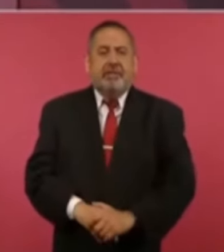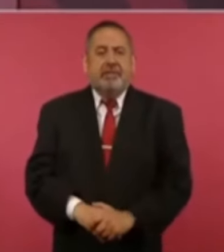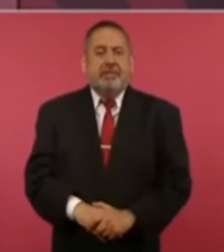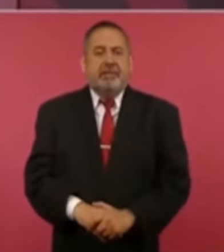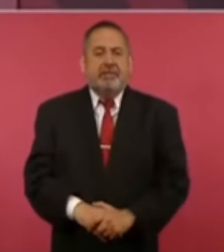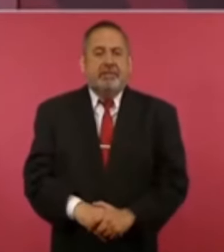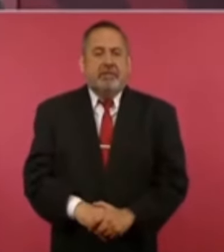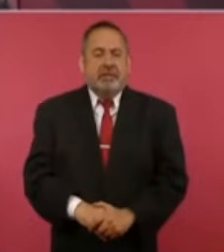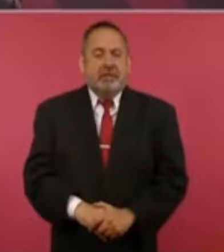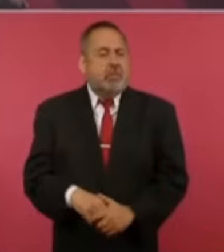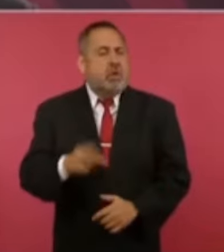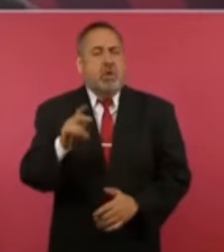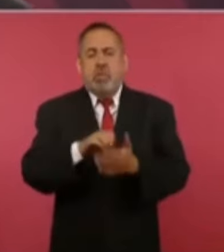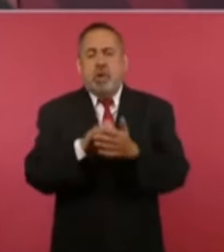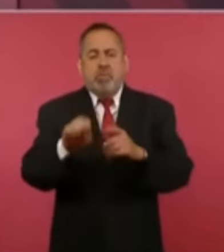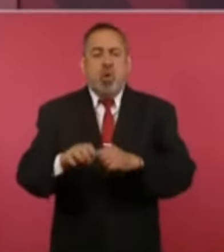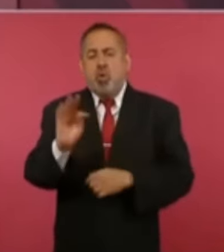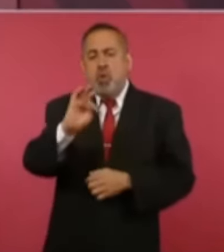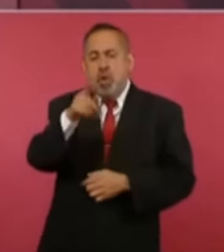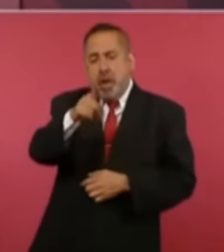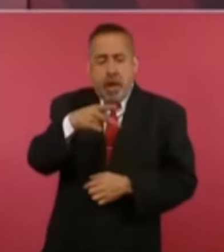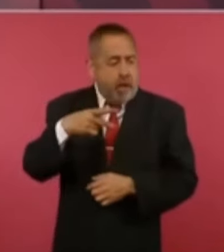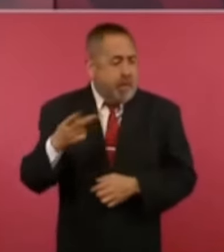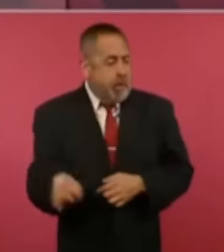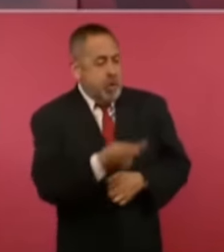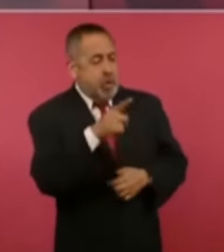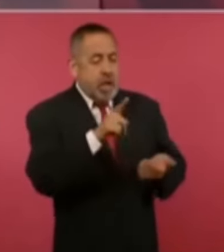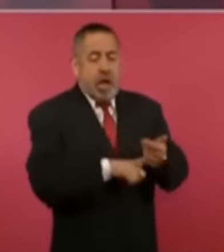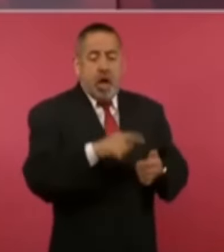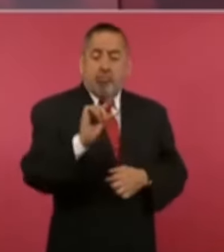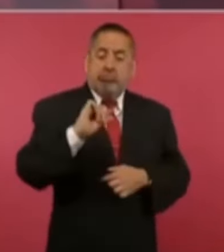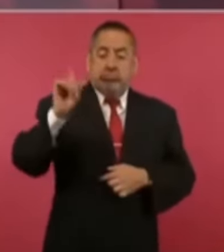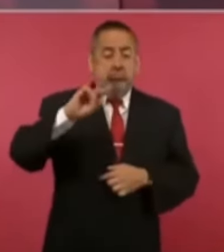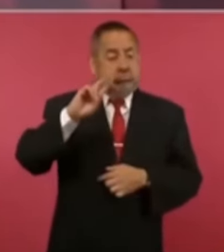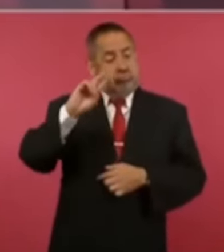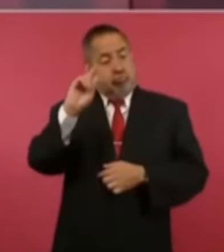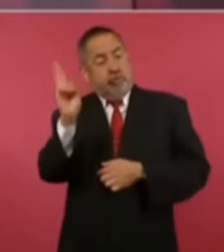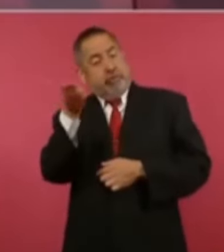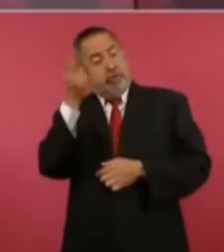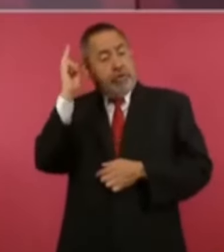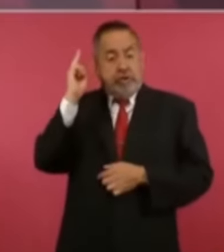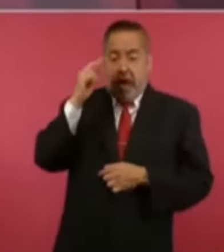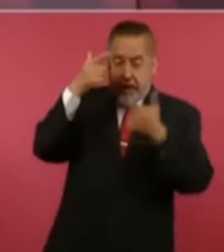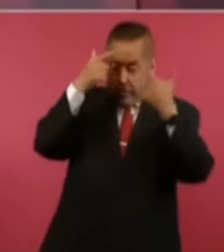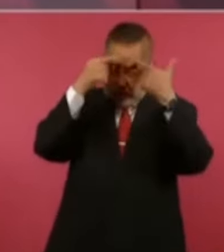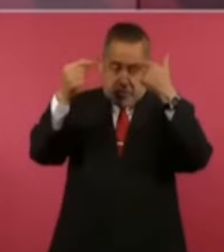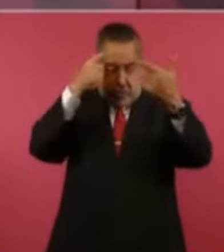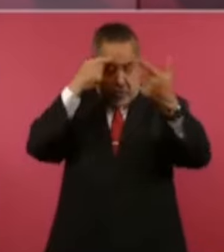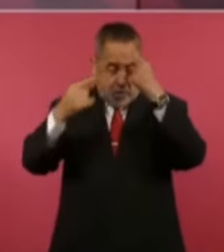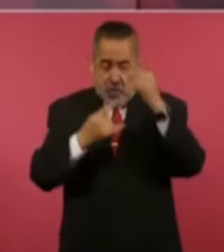Pero si le pregunta a un académico de Harvard,